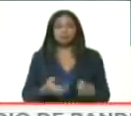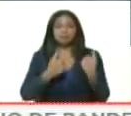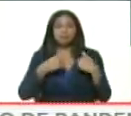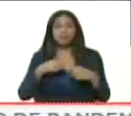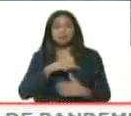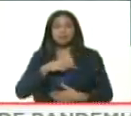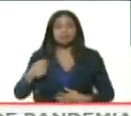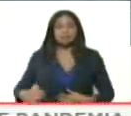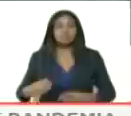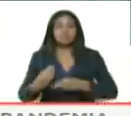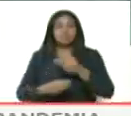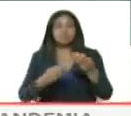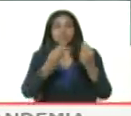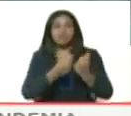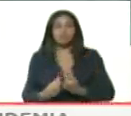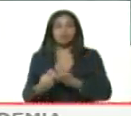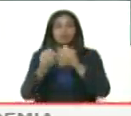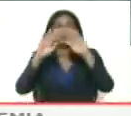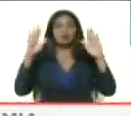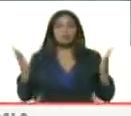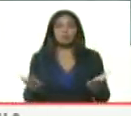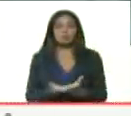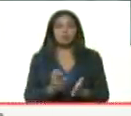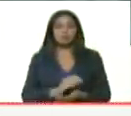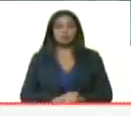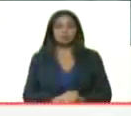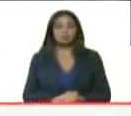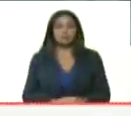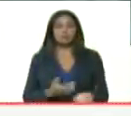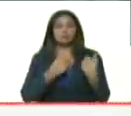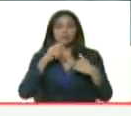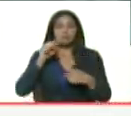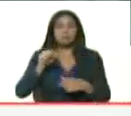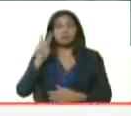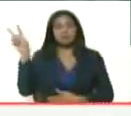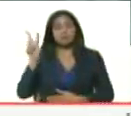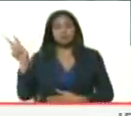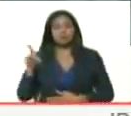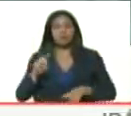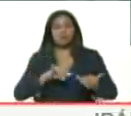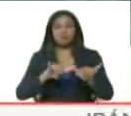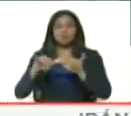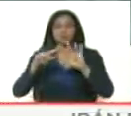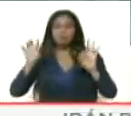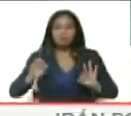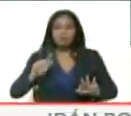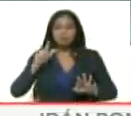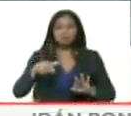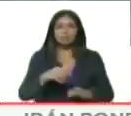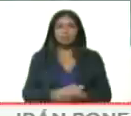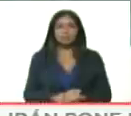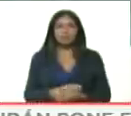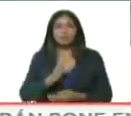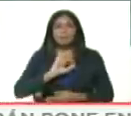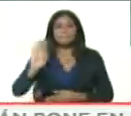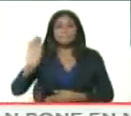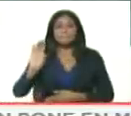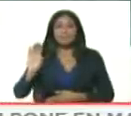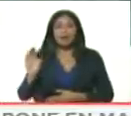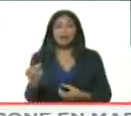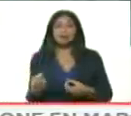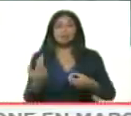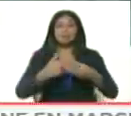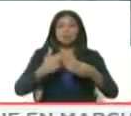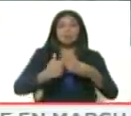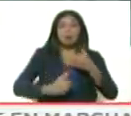juega en la economía mundial. El papel también de Venezuela como principal país reserva